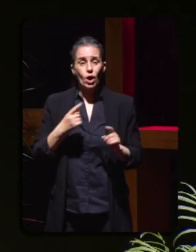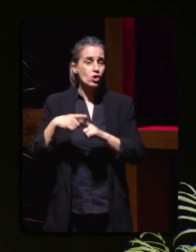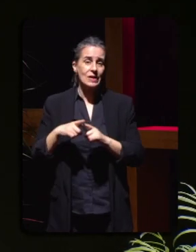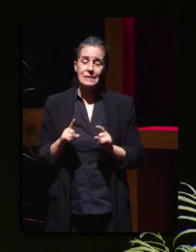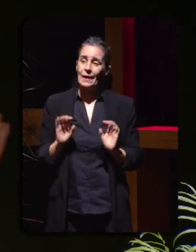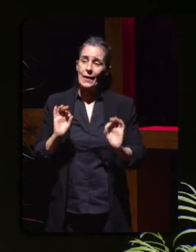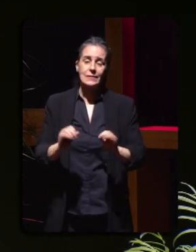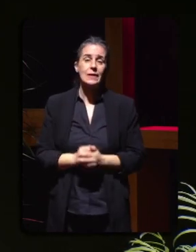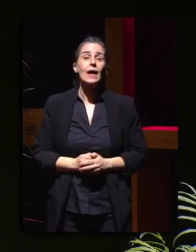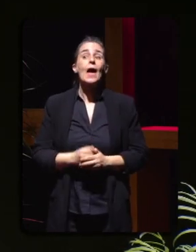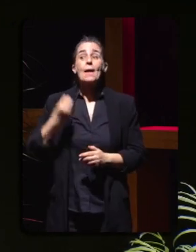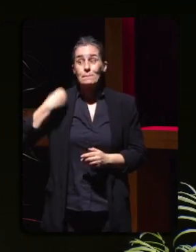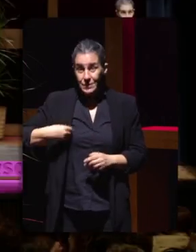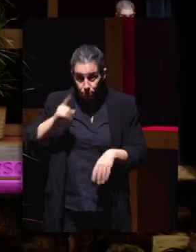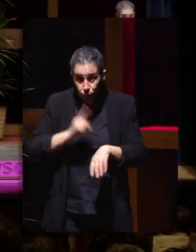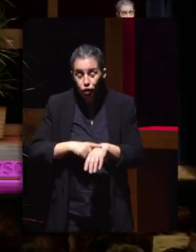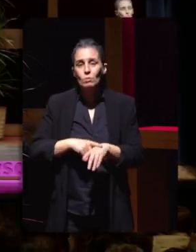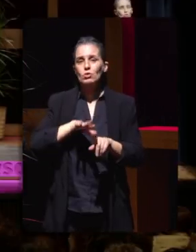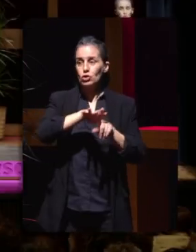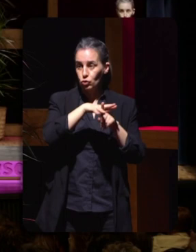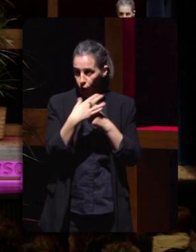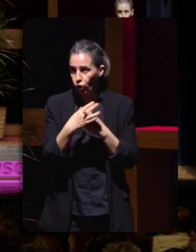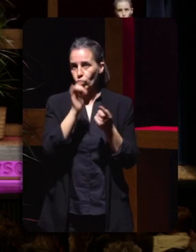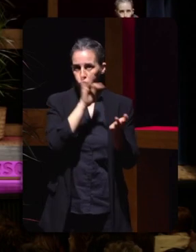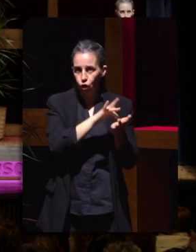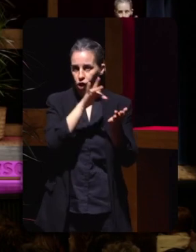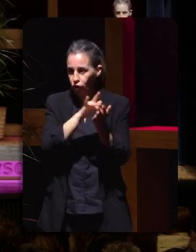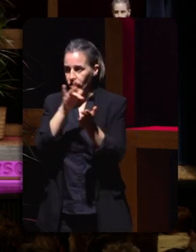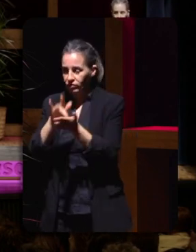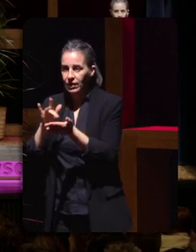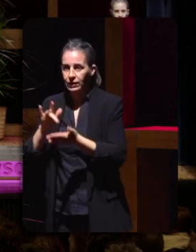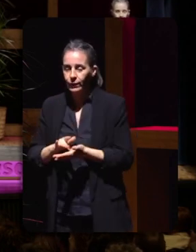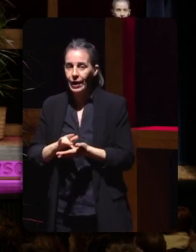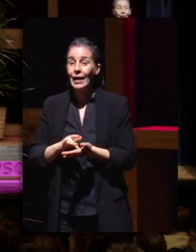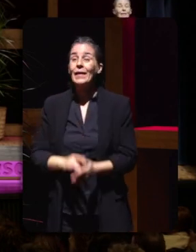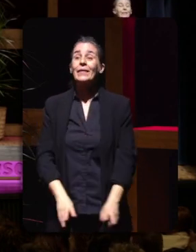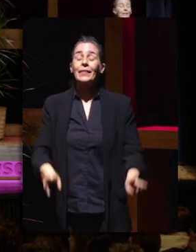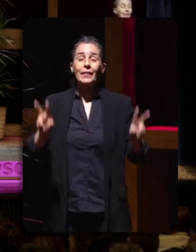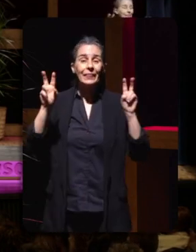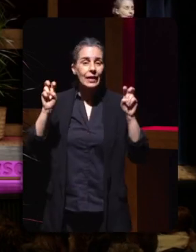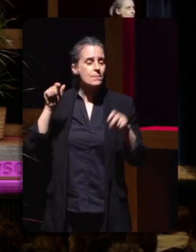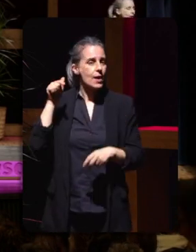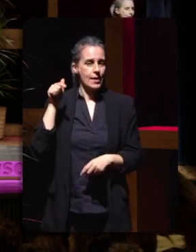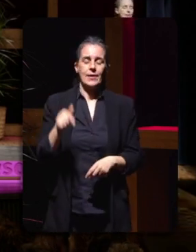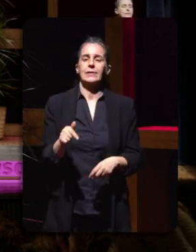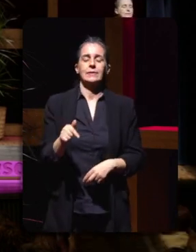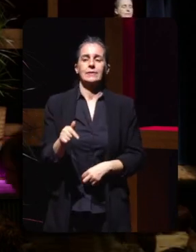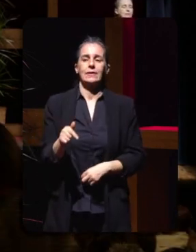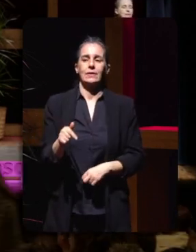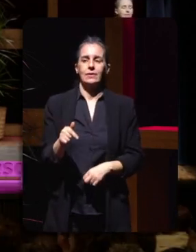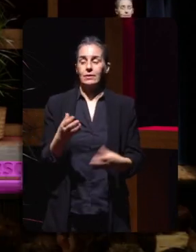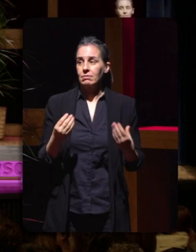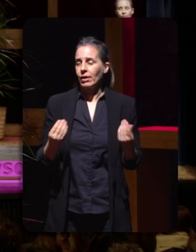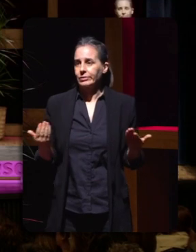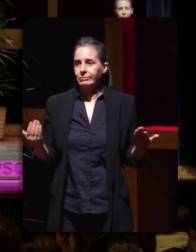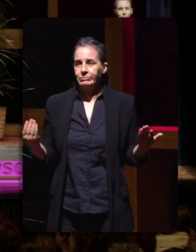Y entonces a la vez que está pasando todo esto este tema tan apartado que yo